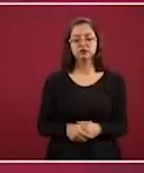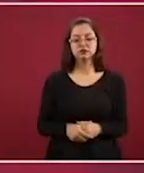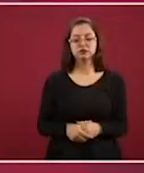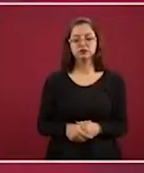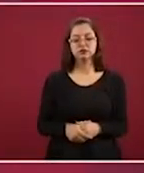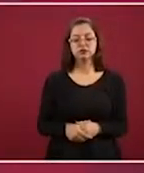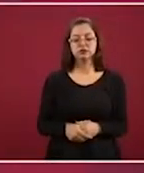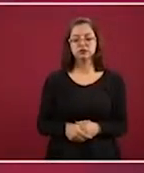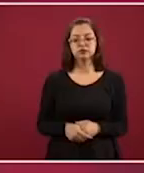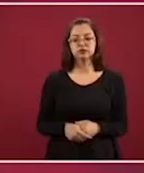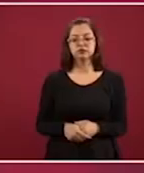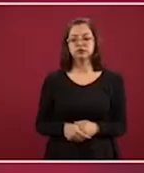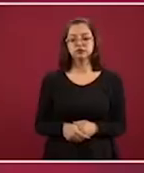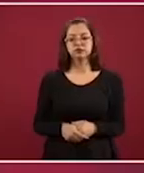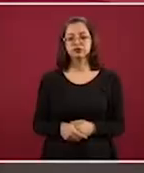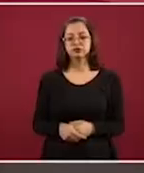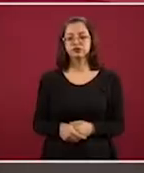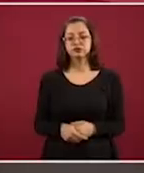una